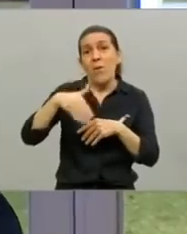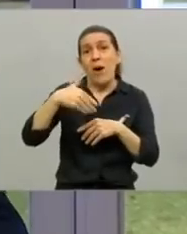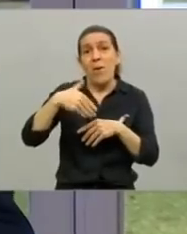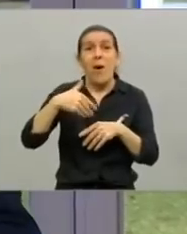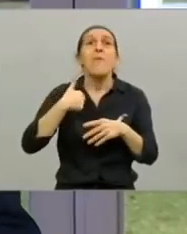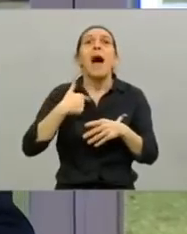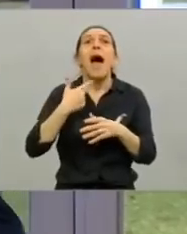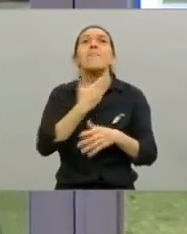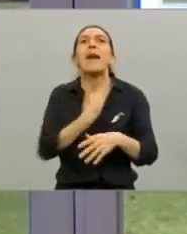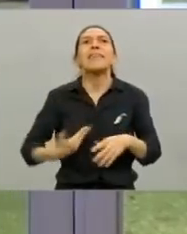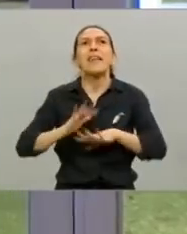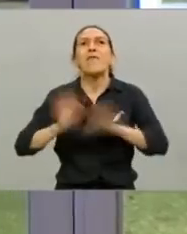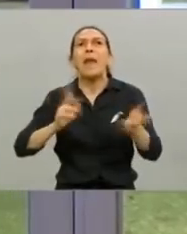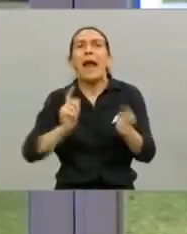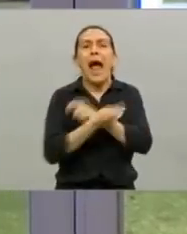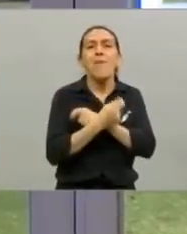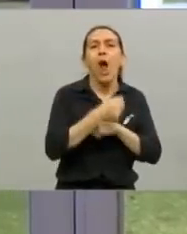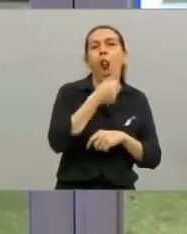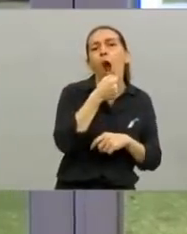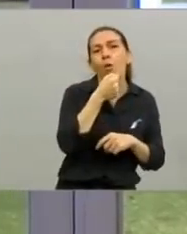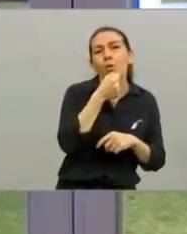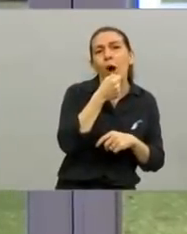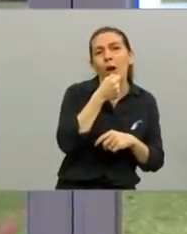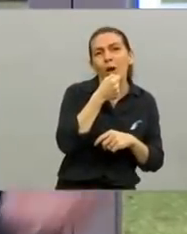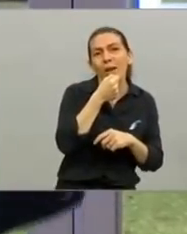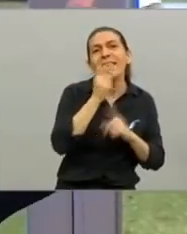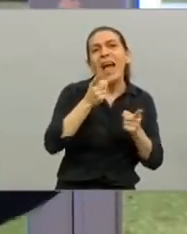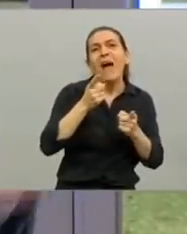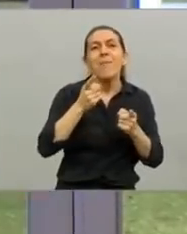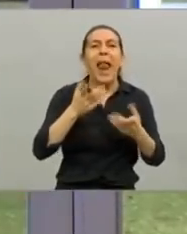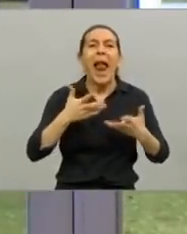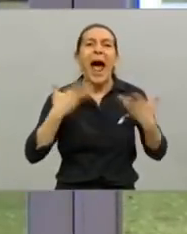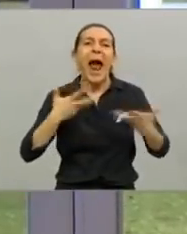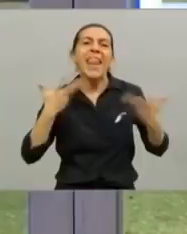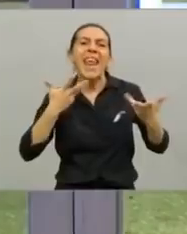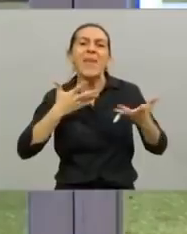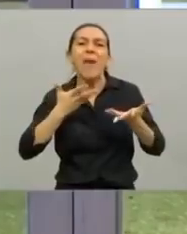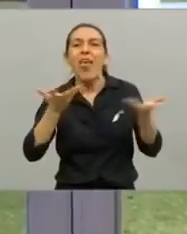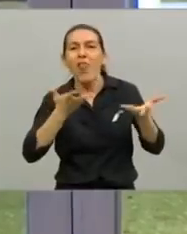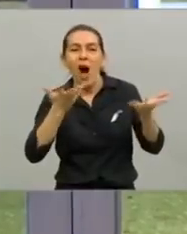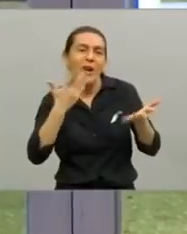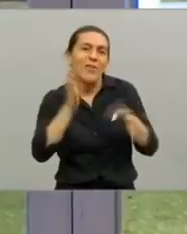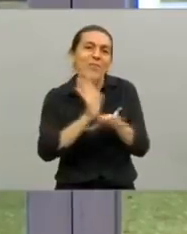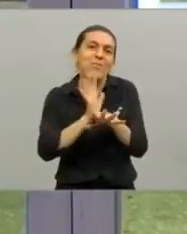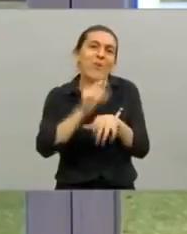locutor y en animador de este día patrio.